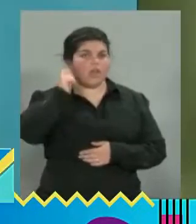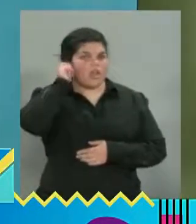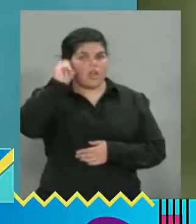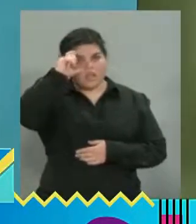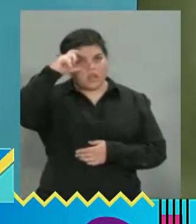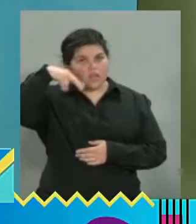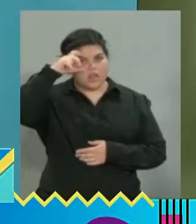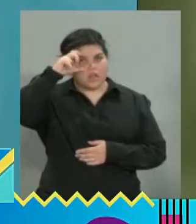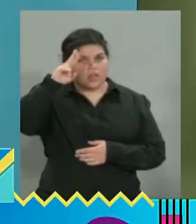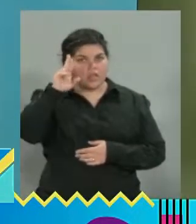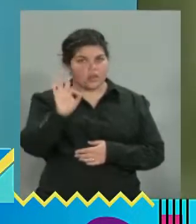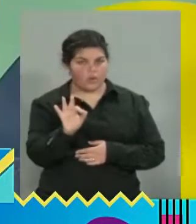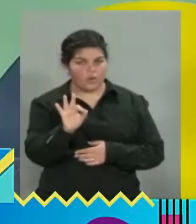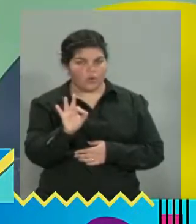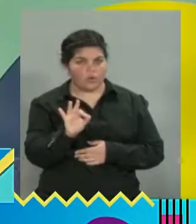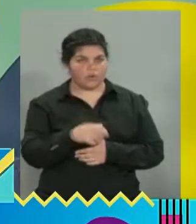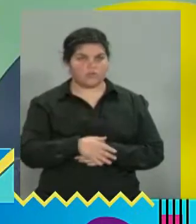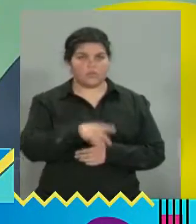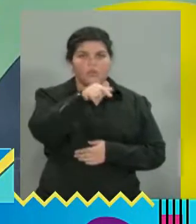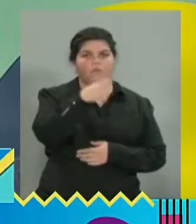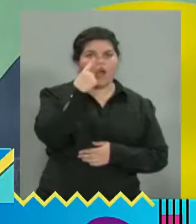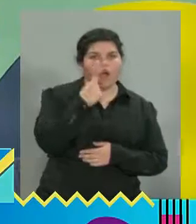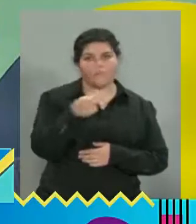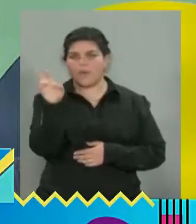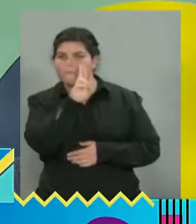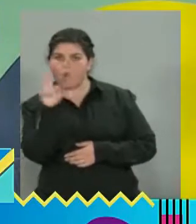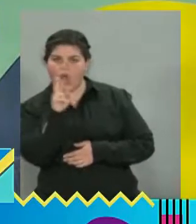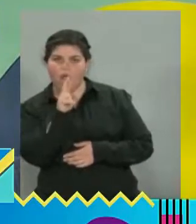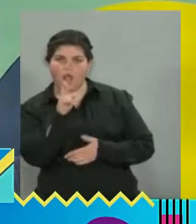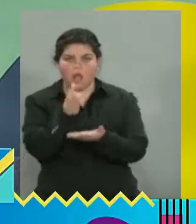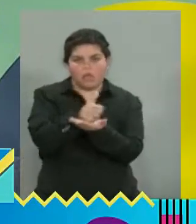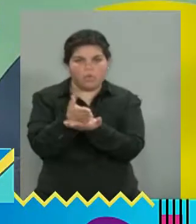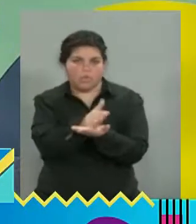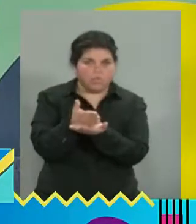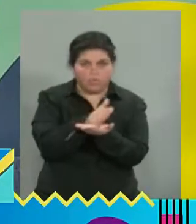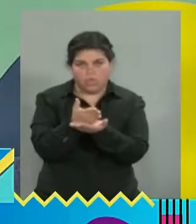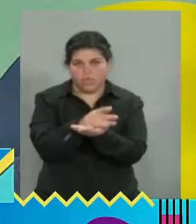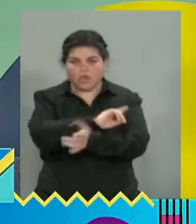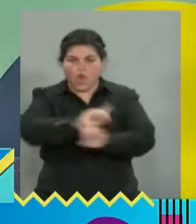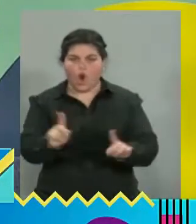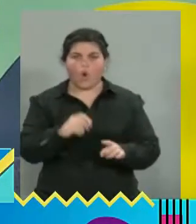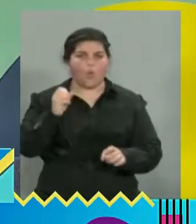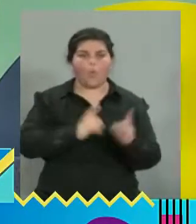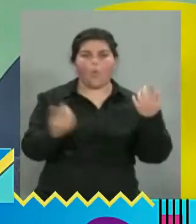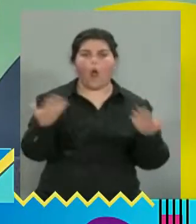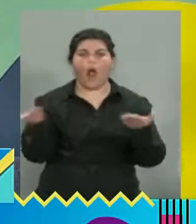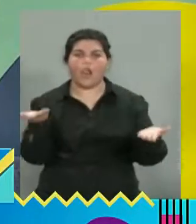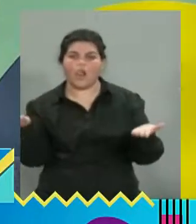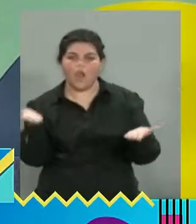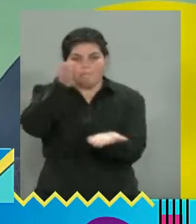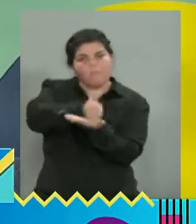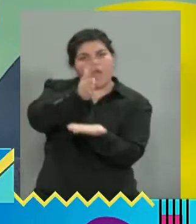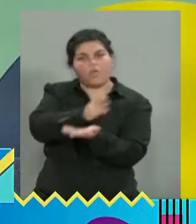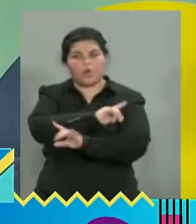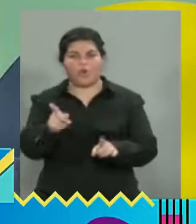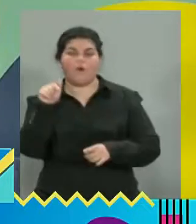sienten. Esta resistencia de la gente, o sos varón o sos mujer, no me vengas con una cosa en el medio, ¿me entendés? No me vengas con cosas que sos varón,